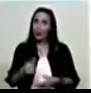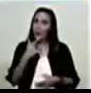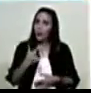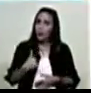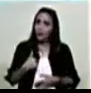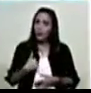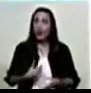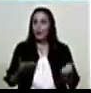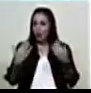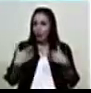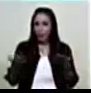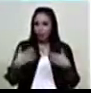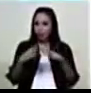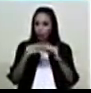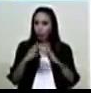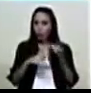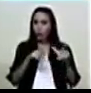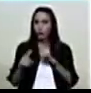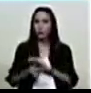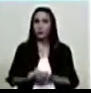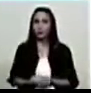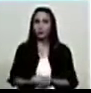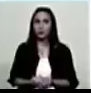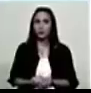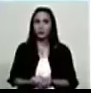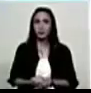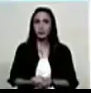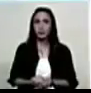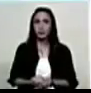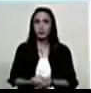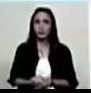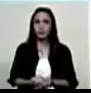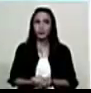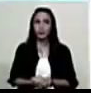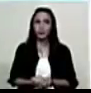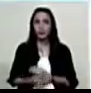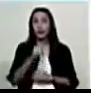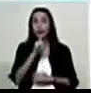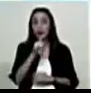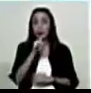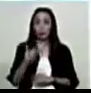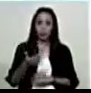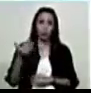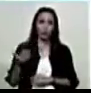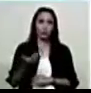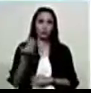mí vamos, yo le digo vamos, claro que sí vamos, correcto. Otros datos